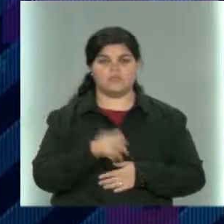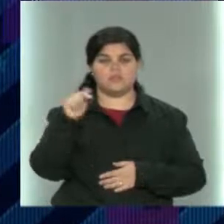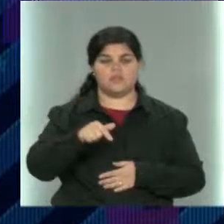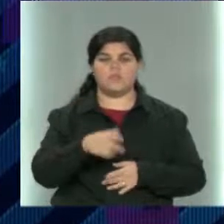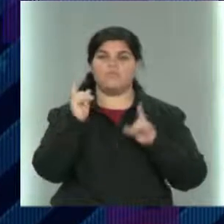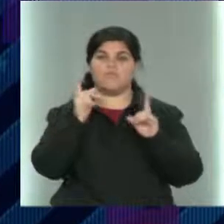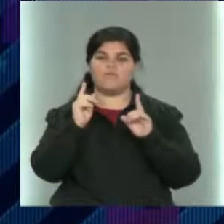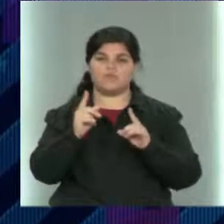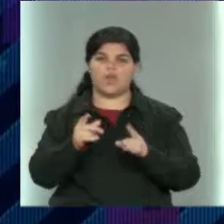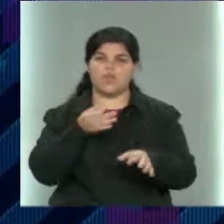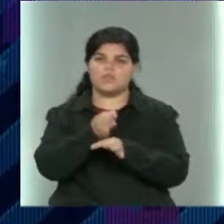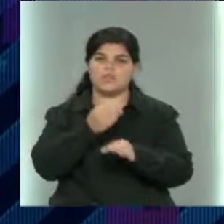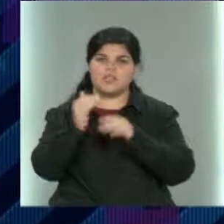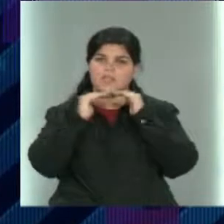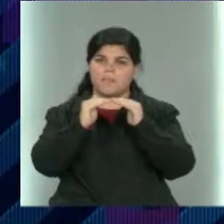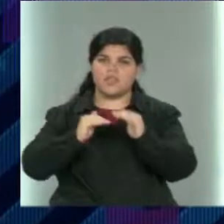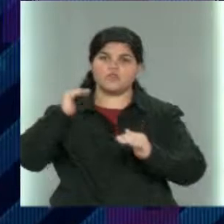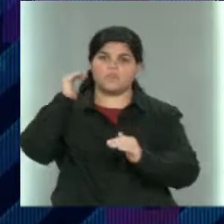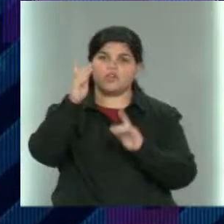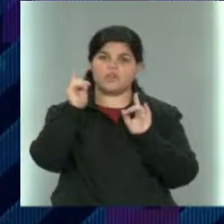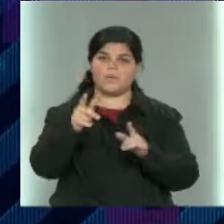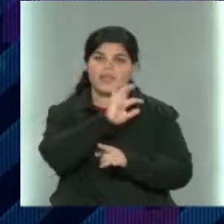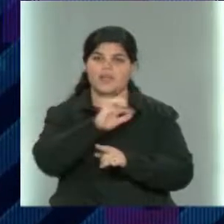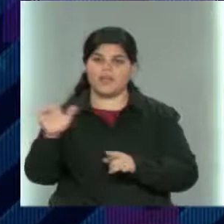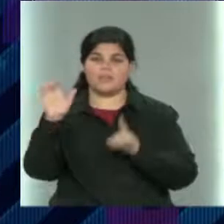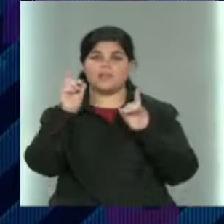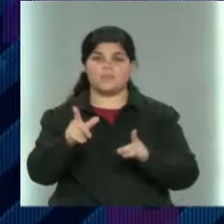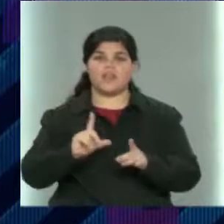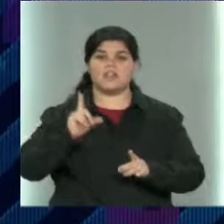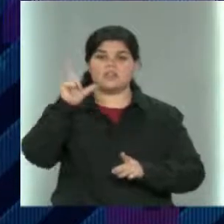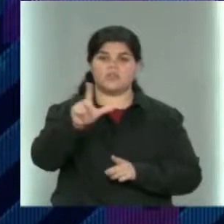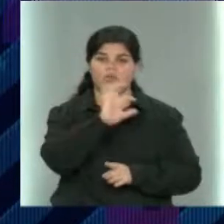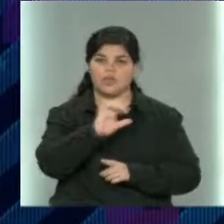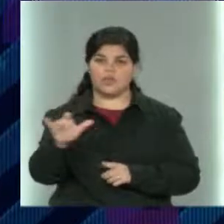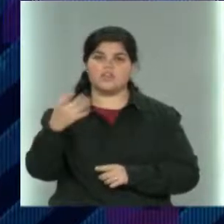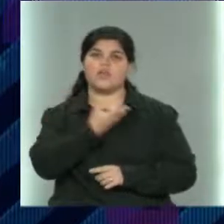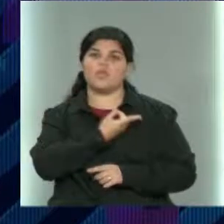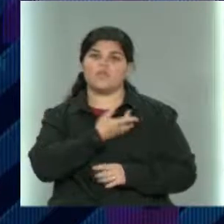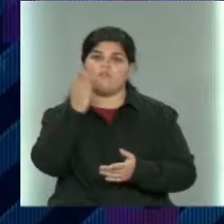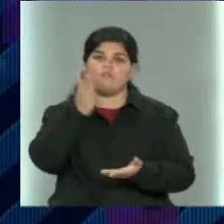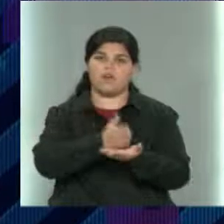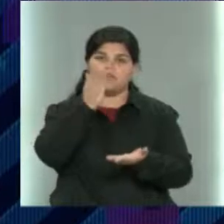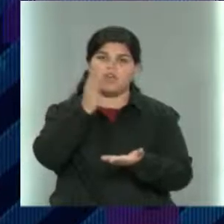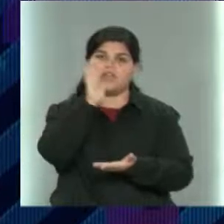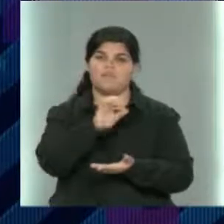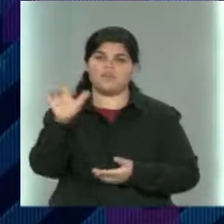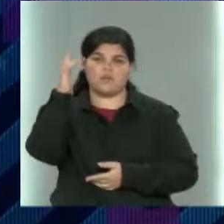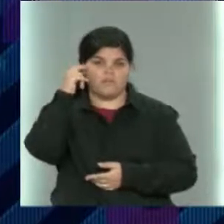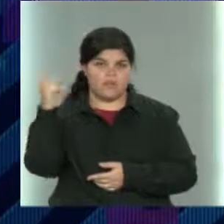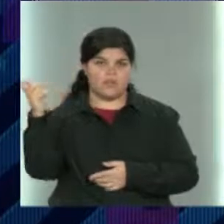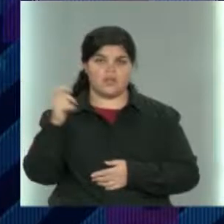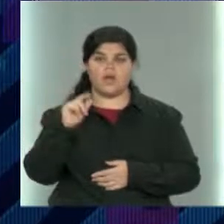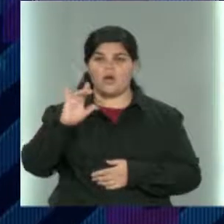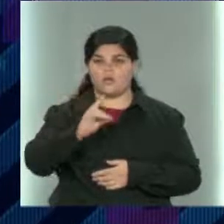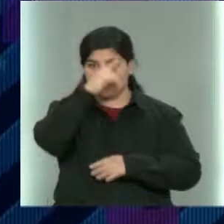enseñanza media y superior en letras y también realizó la licenciatura en letras, ambas en la Facultad de Filosofía y Letras de la Universidad Nacional de Cuyo,